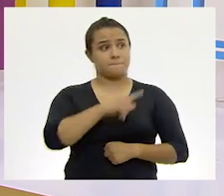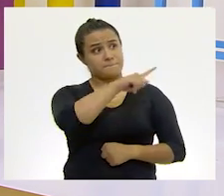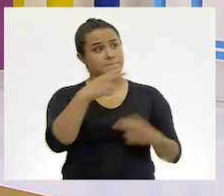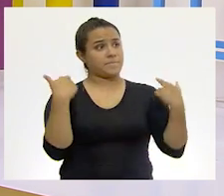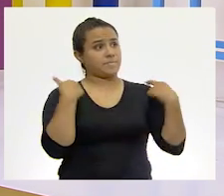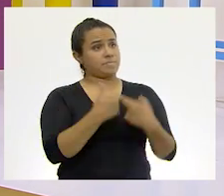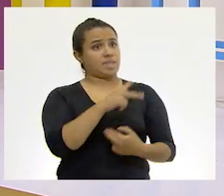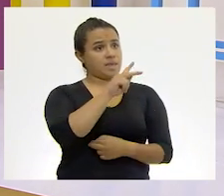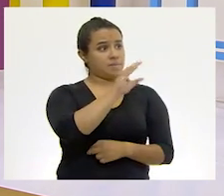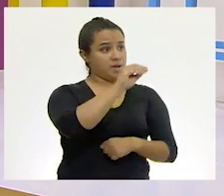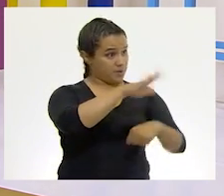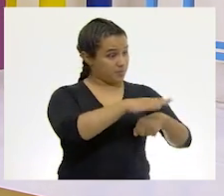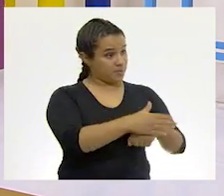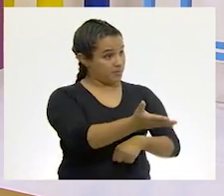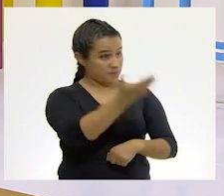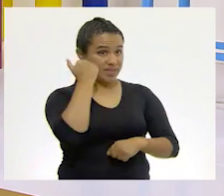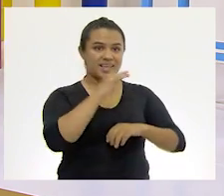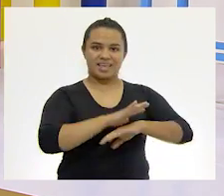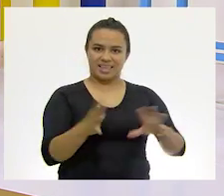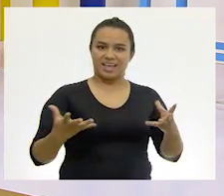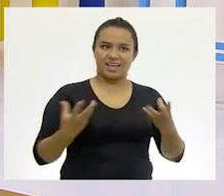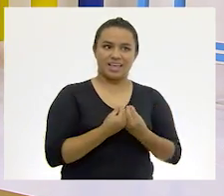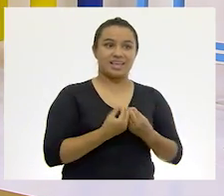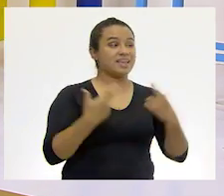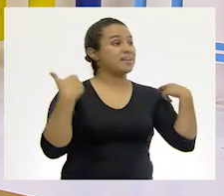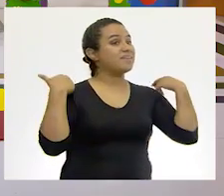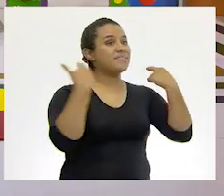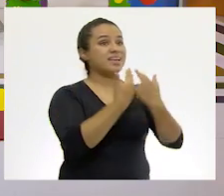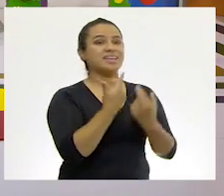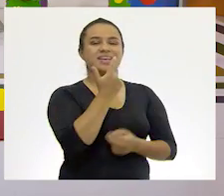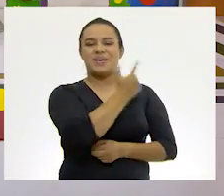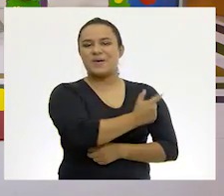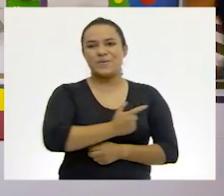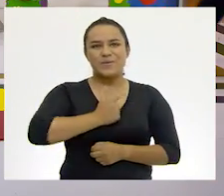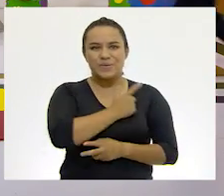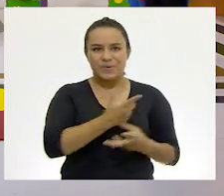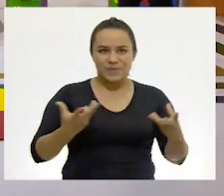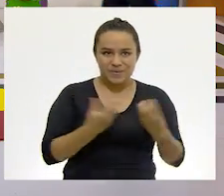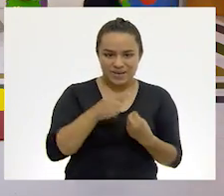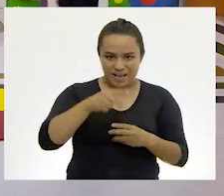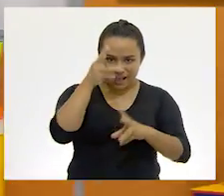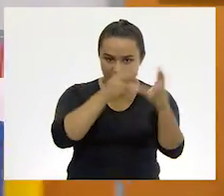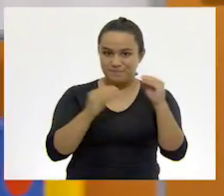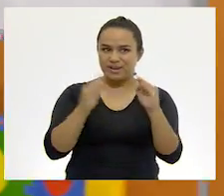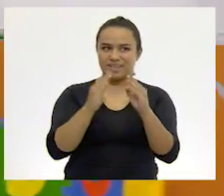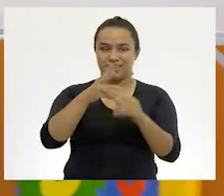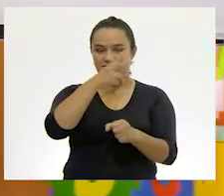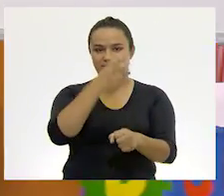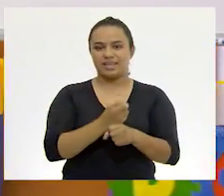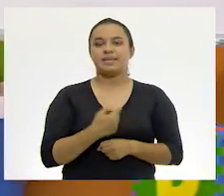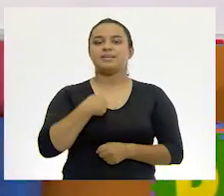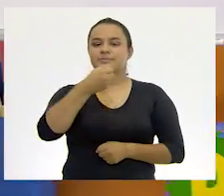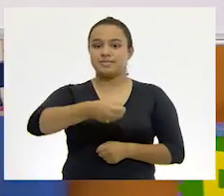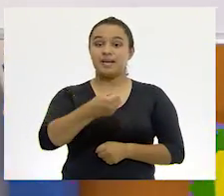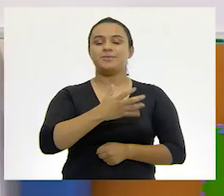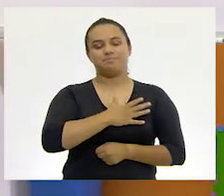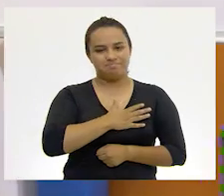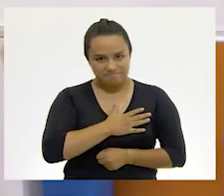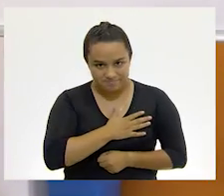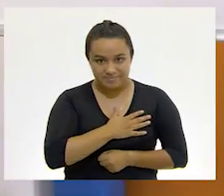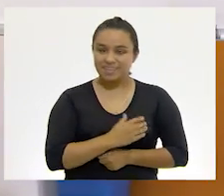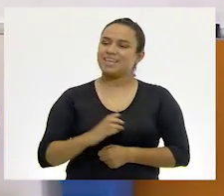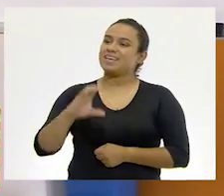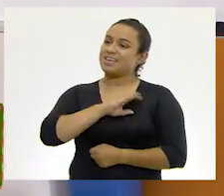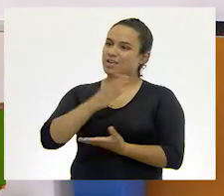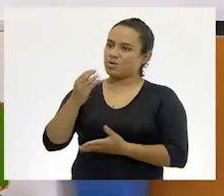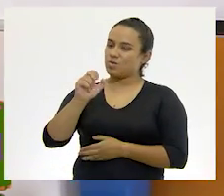al maestro Paco, que ya está aquí con nosotros. Maestro, qué gusto recibirte en Aprende en Casa 2. Te saludo con el corazón. Mi queridísimo